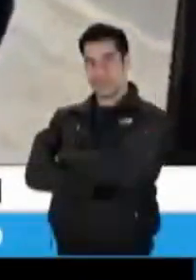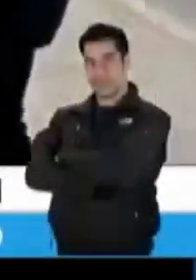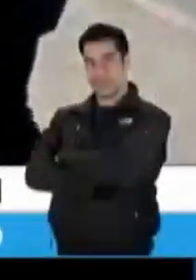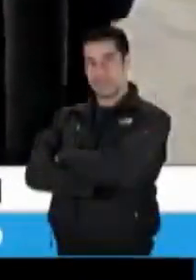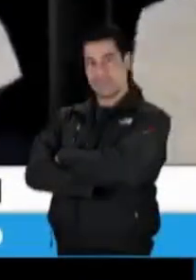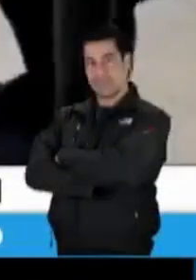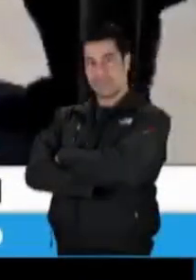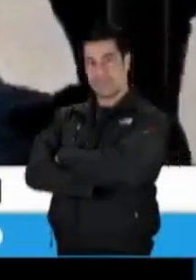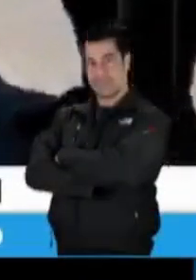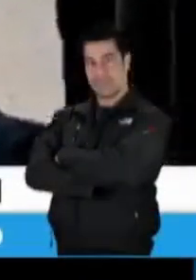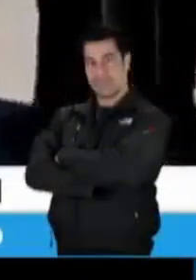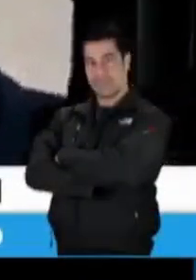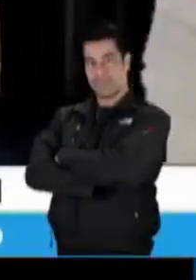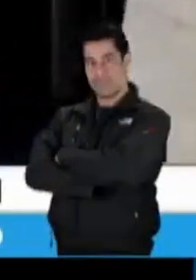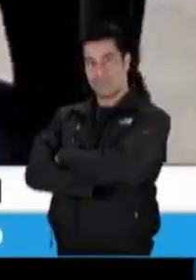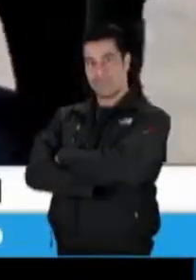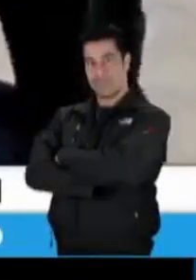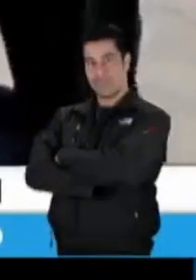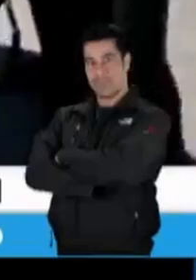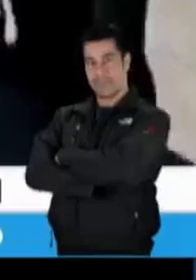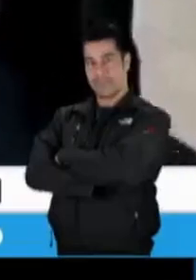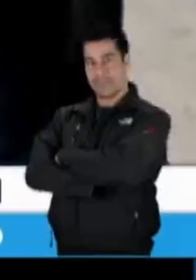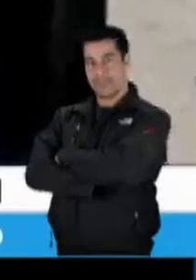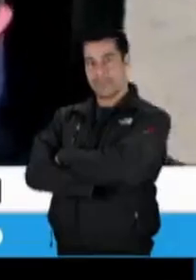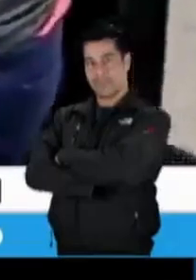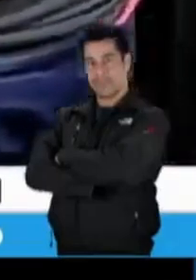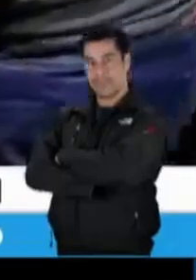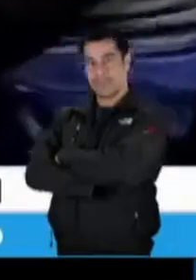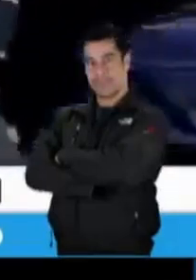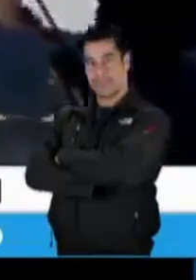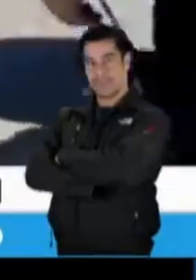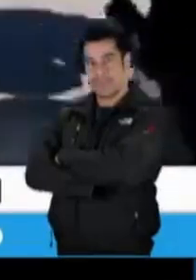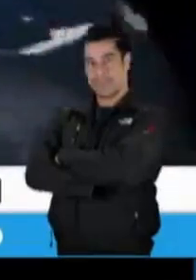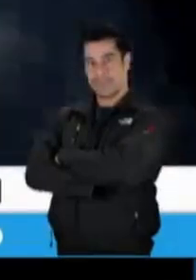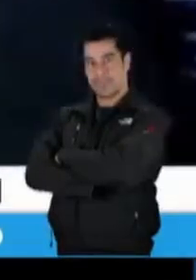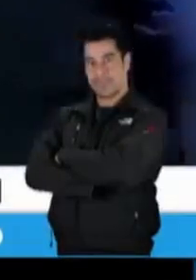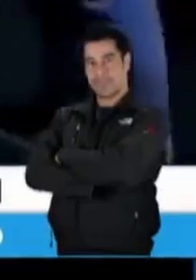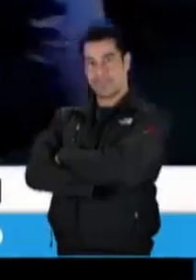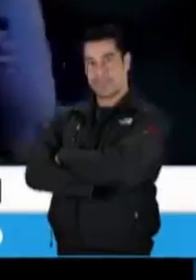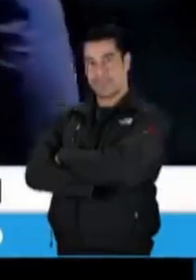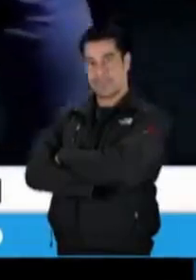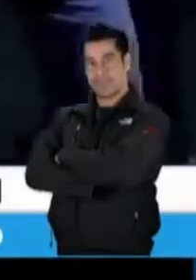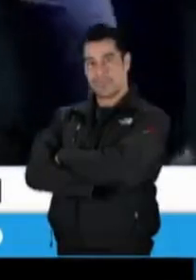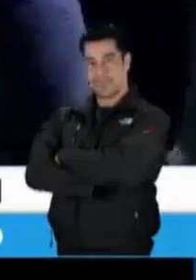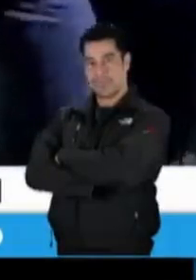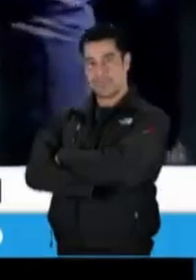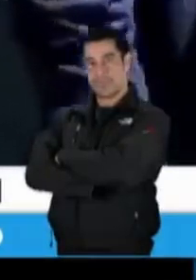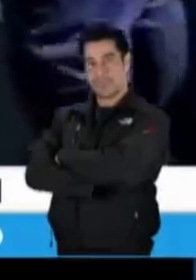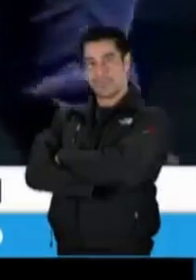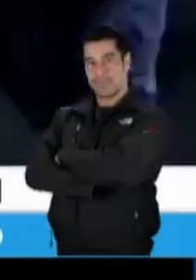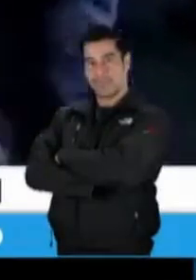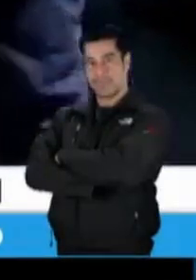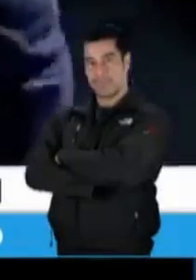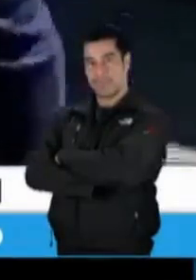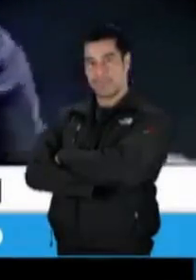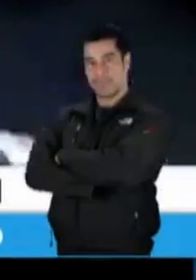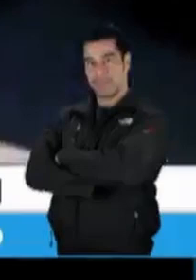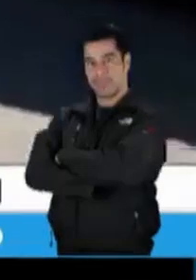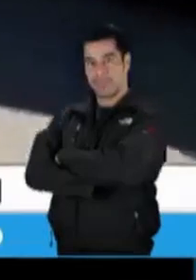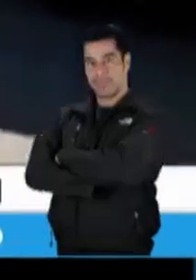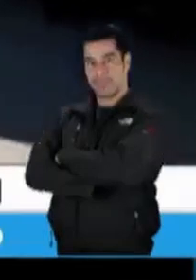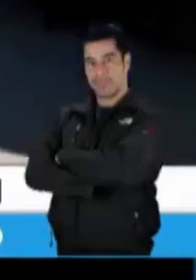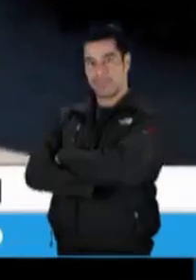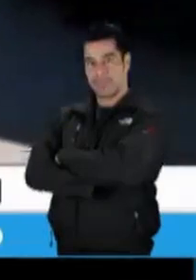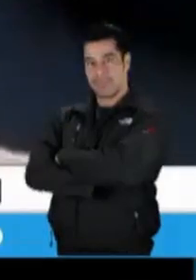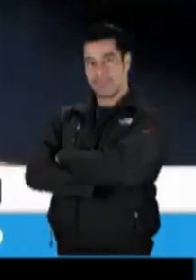madrugada. De hecho, un vehículo quedó abandonado, aparentemente sería de una de las víctimas que llegó hasta la clínica Dávila, una mujer, y que